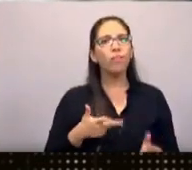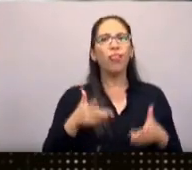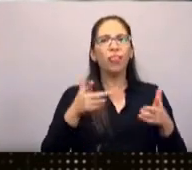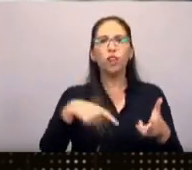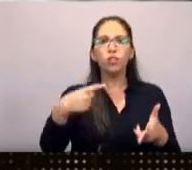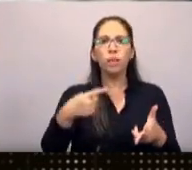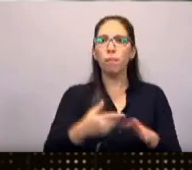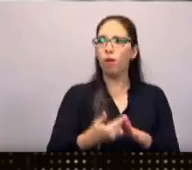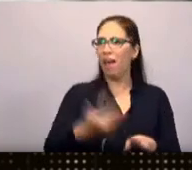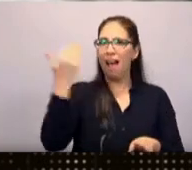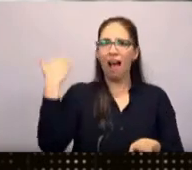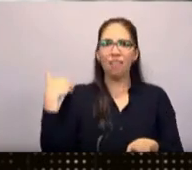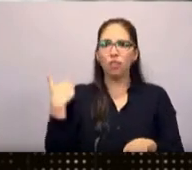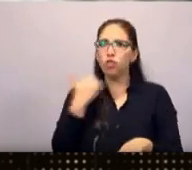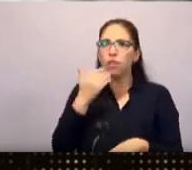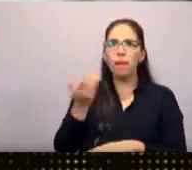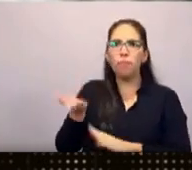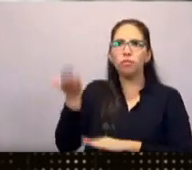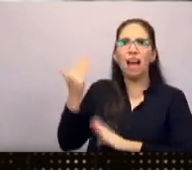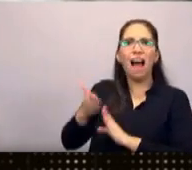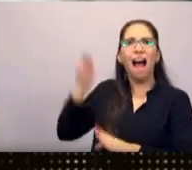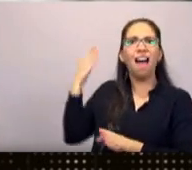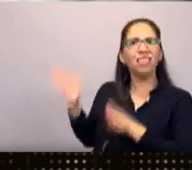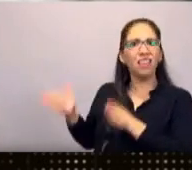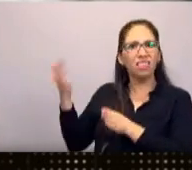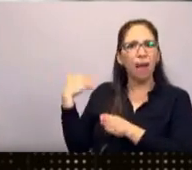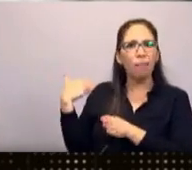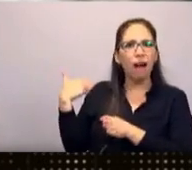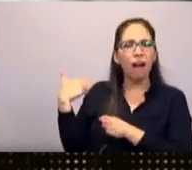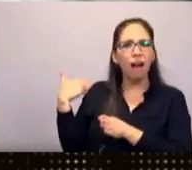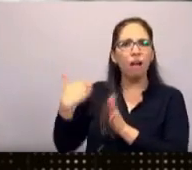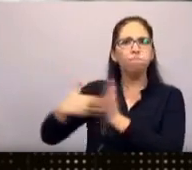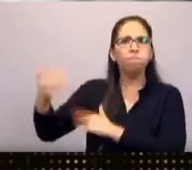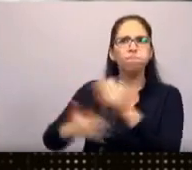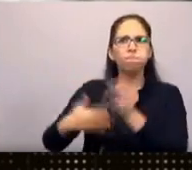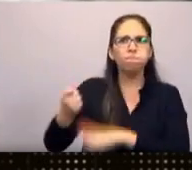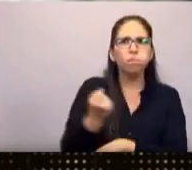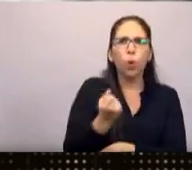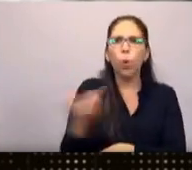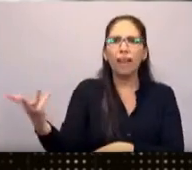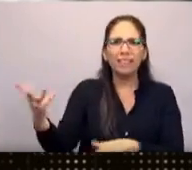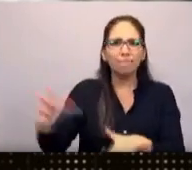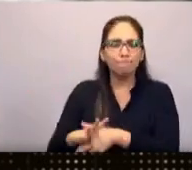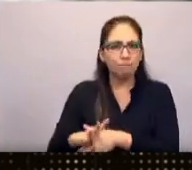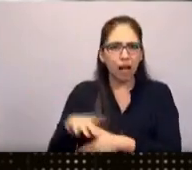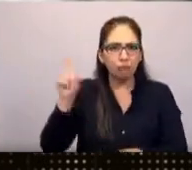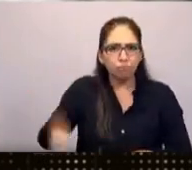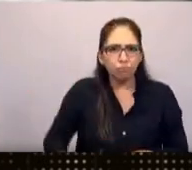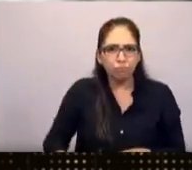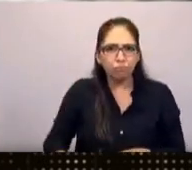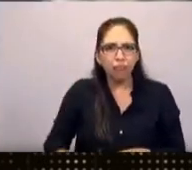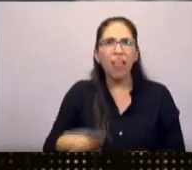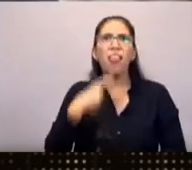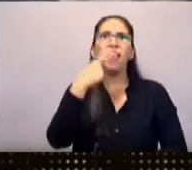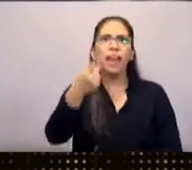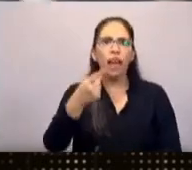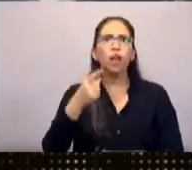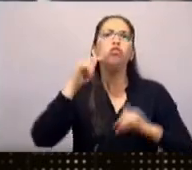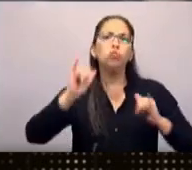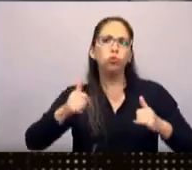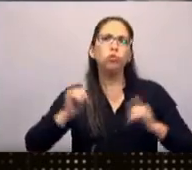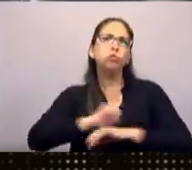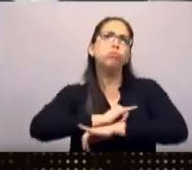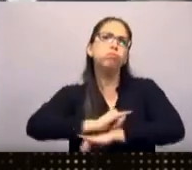sabíamos Cuántas escuelas habían hecho con tanta bulla que habían hecho con tanto con tanto cartel con tanta